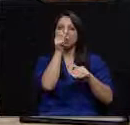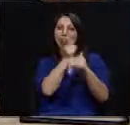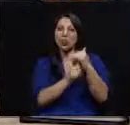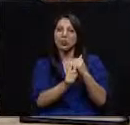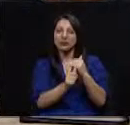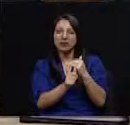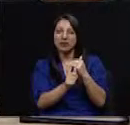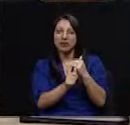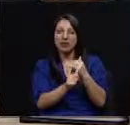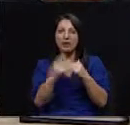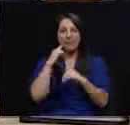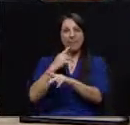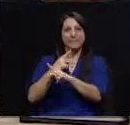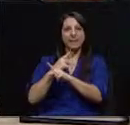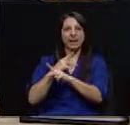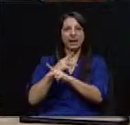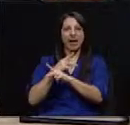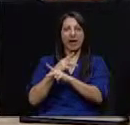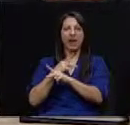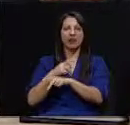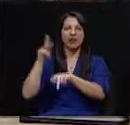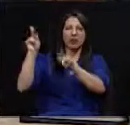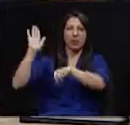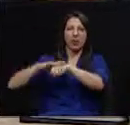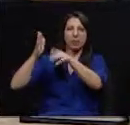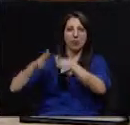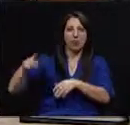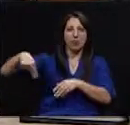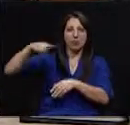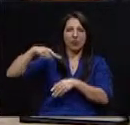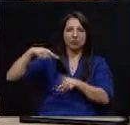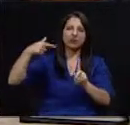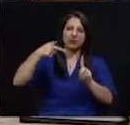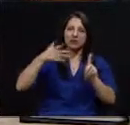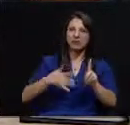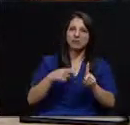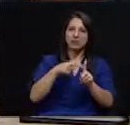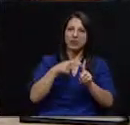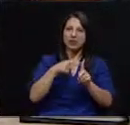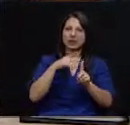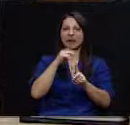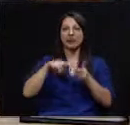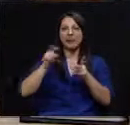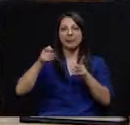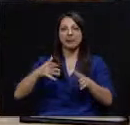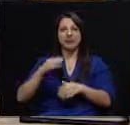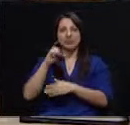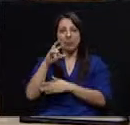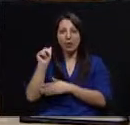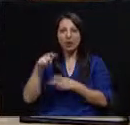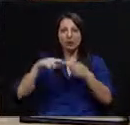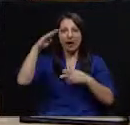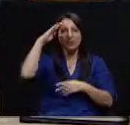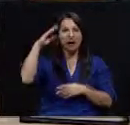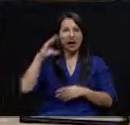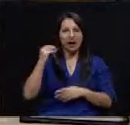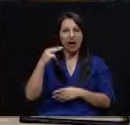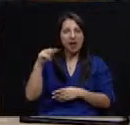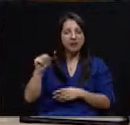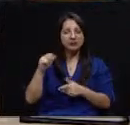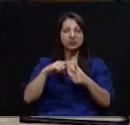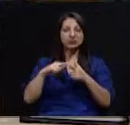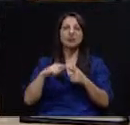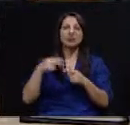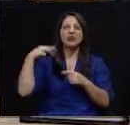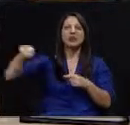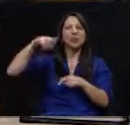de ocultar para proteger justamente a los culpables del crimen del general Cañas y del presidente Mora. Y en la historia de